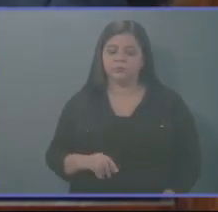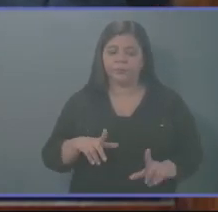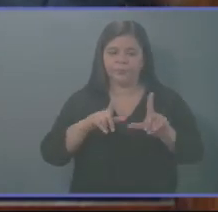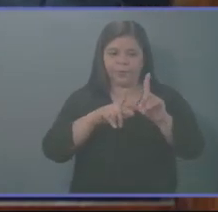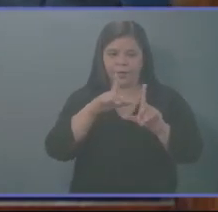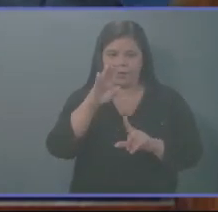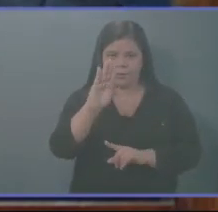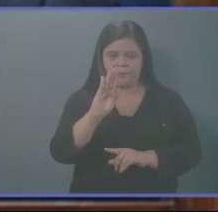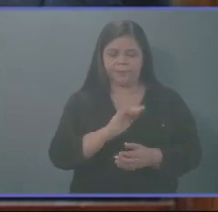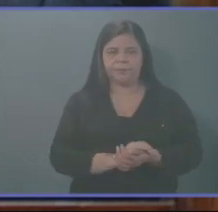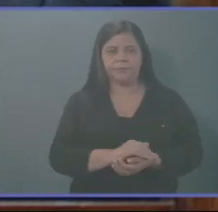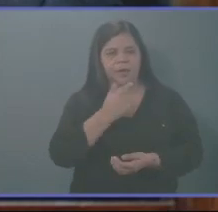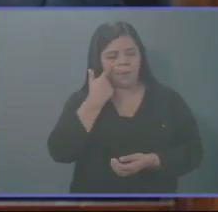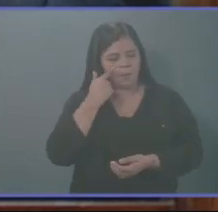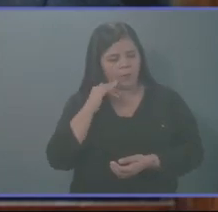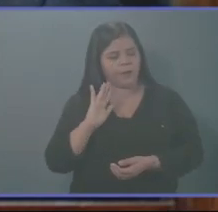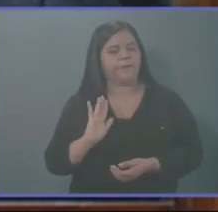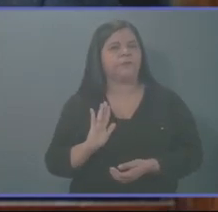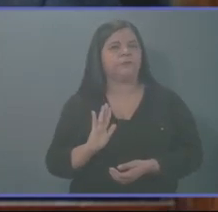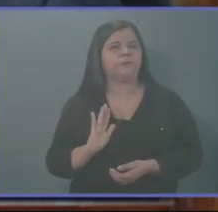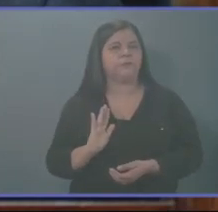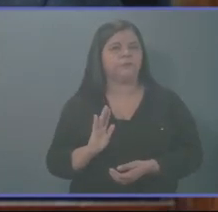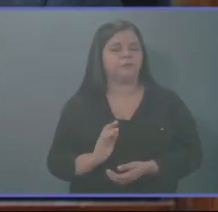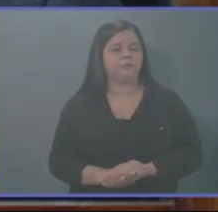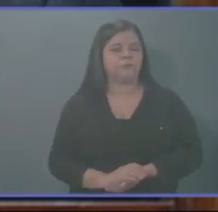B. De las pruebas.